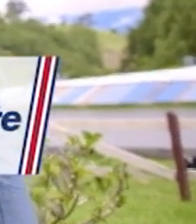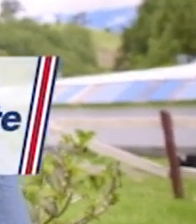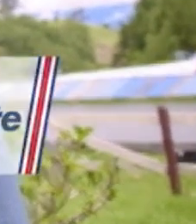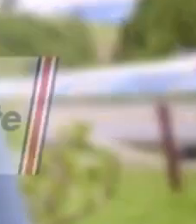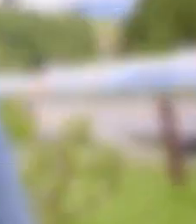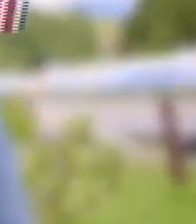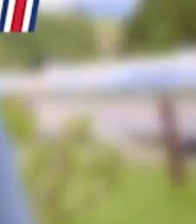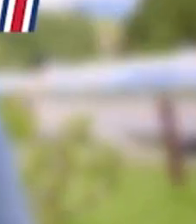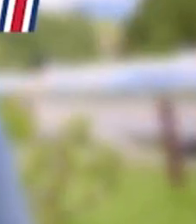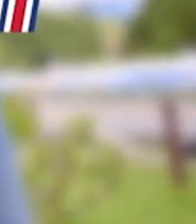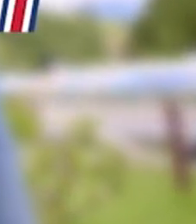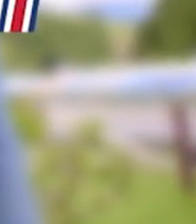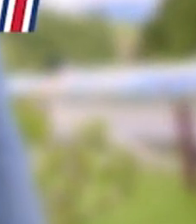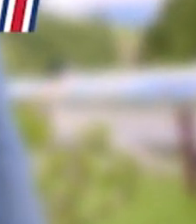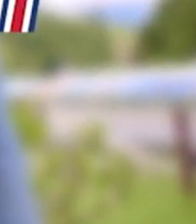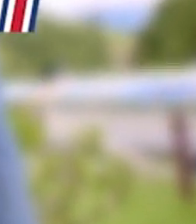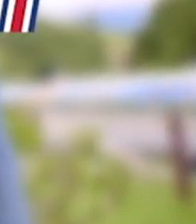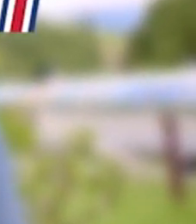independiente.